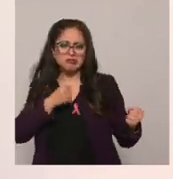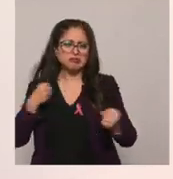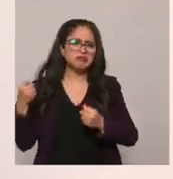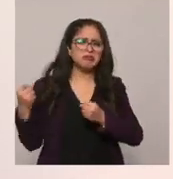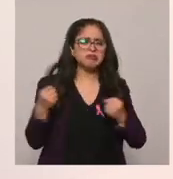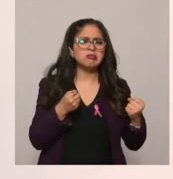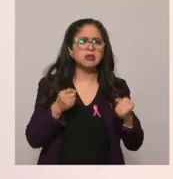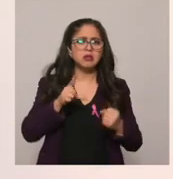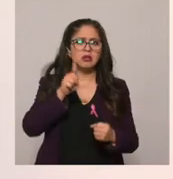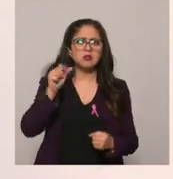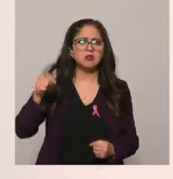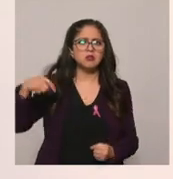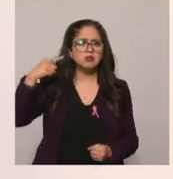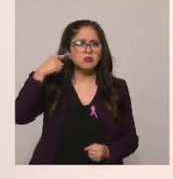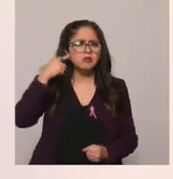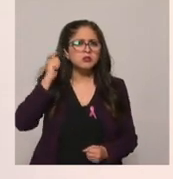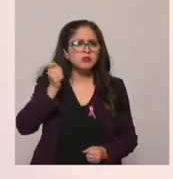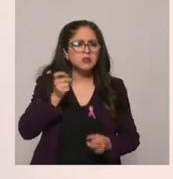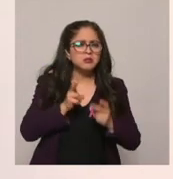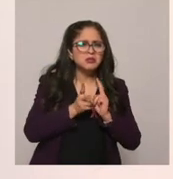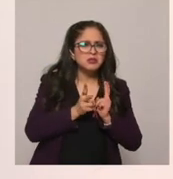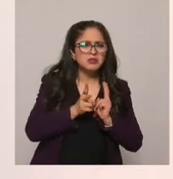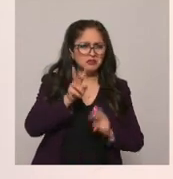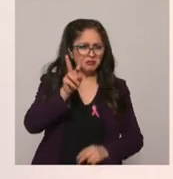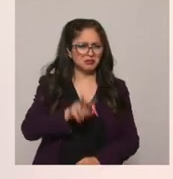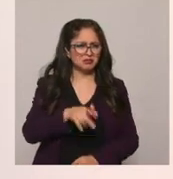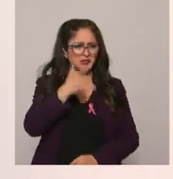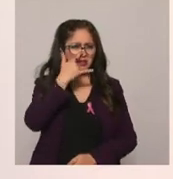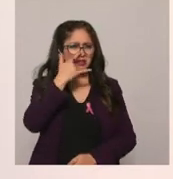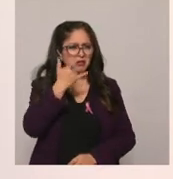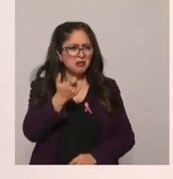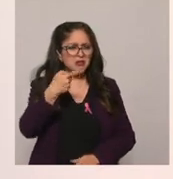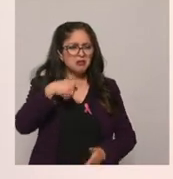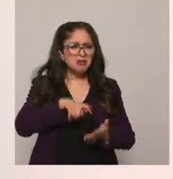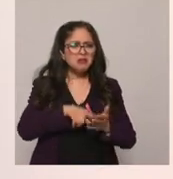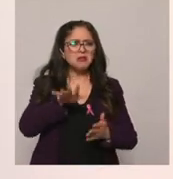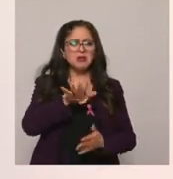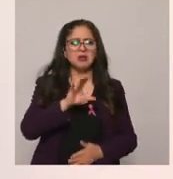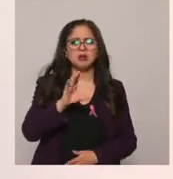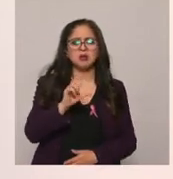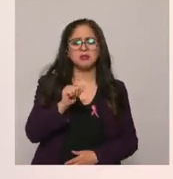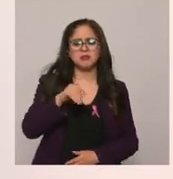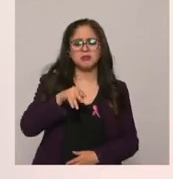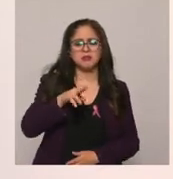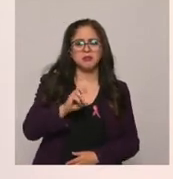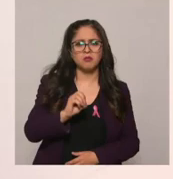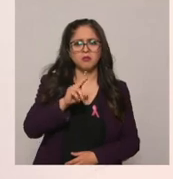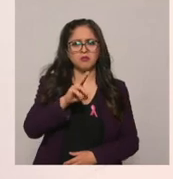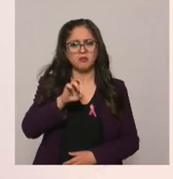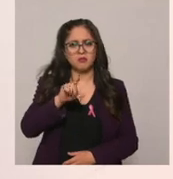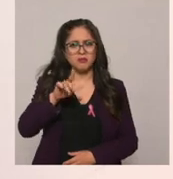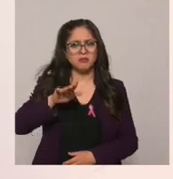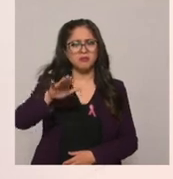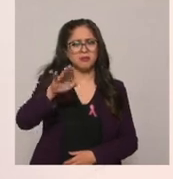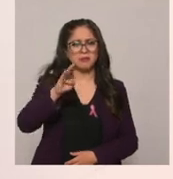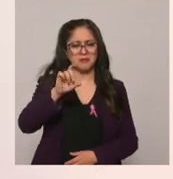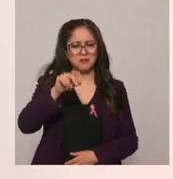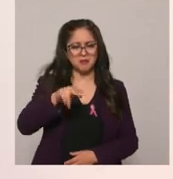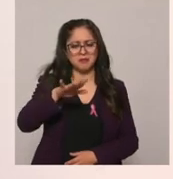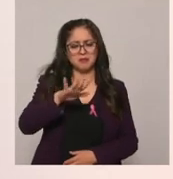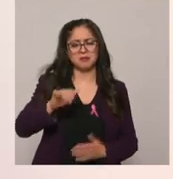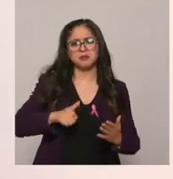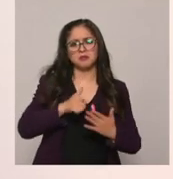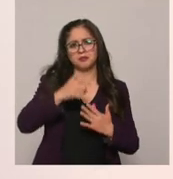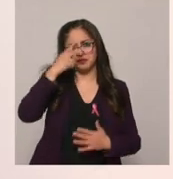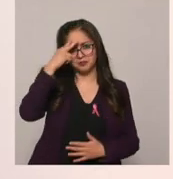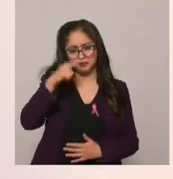de los vecinos que comenzaron a notar algo muy extraño en el domicilio ubicado en Camino Real a Belén, aquí en la Ciudad de México.